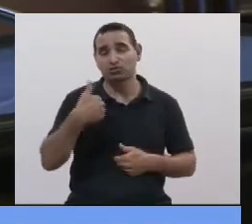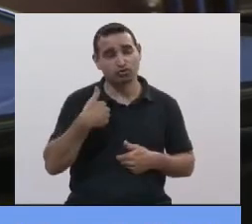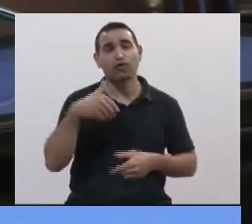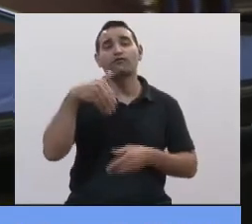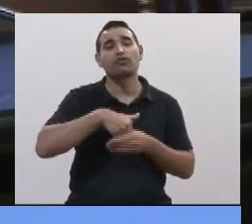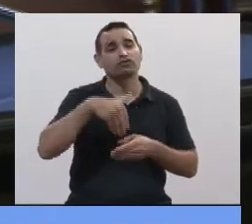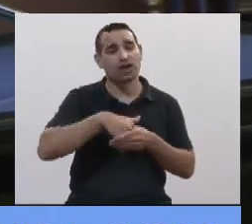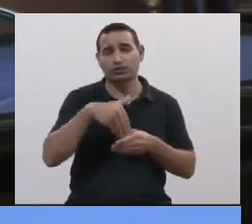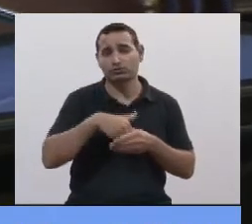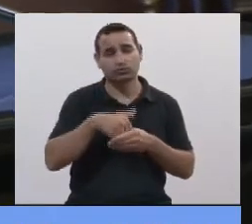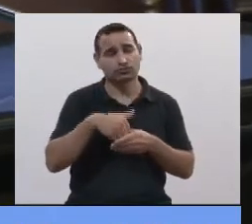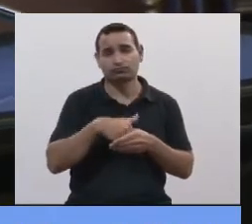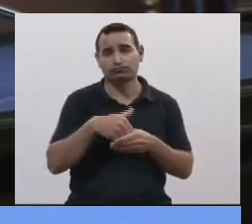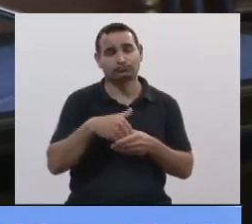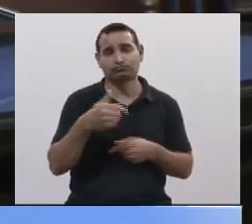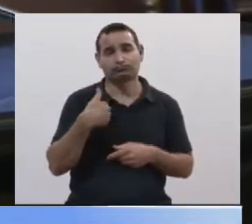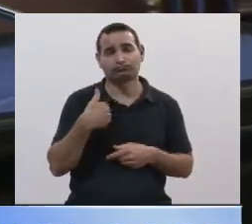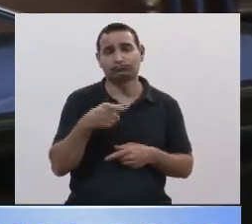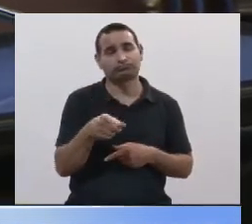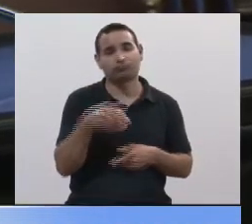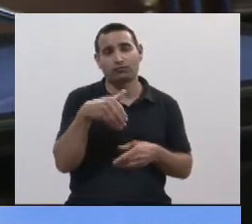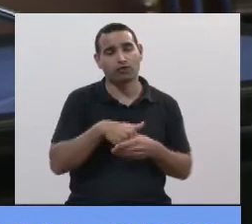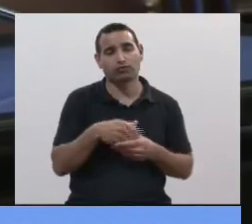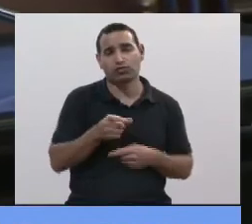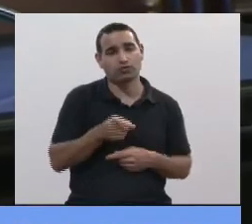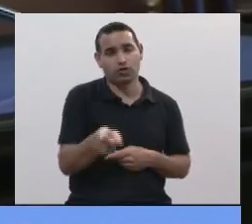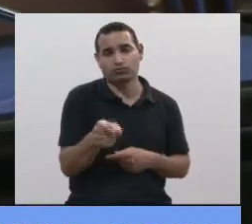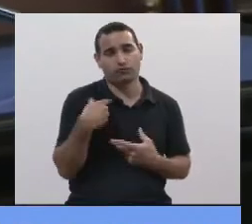votar el presupuesto en general y en particular en